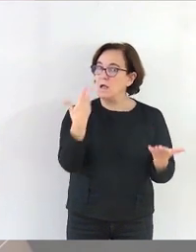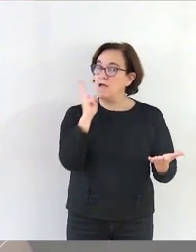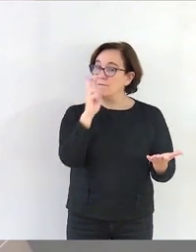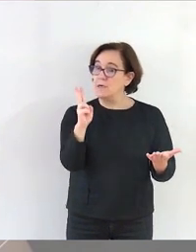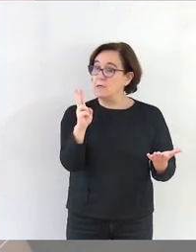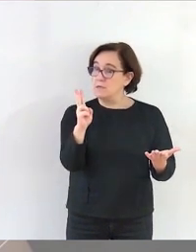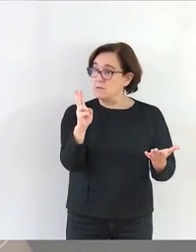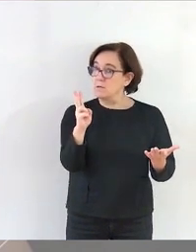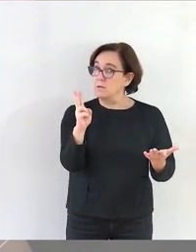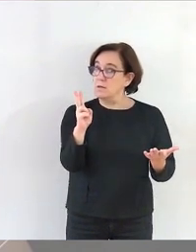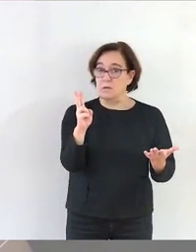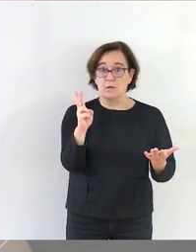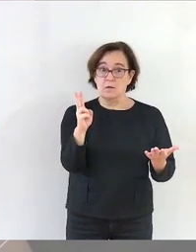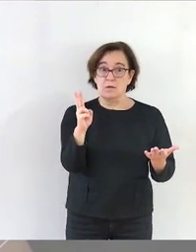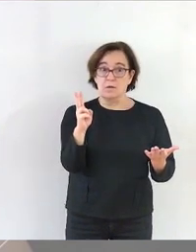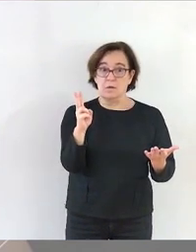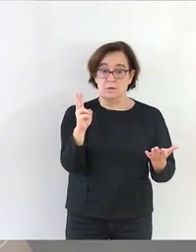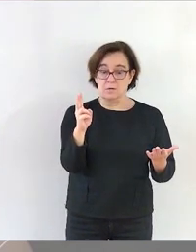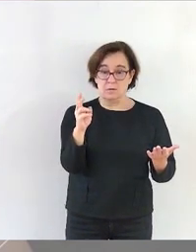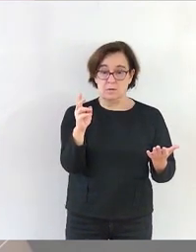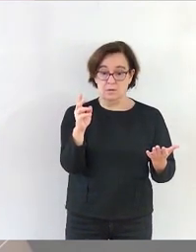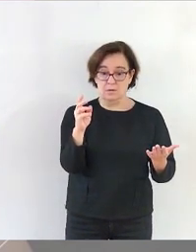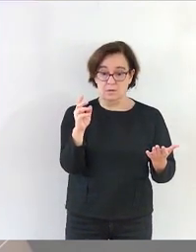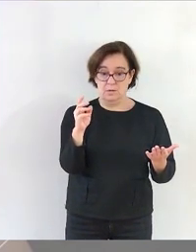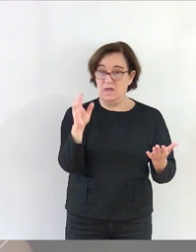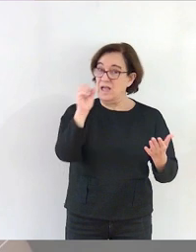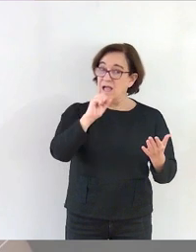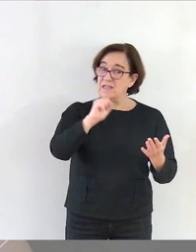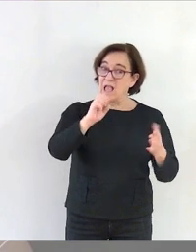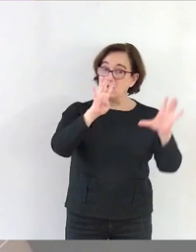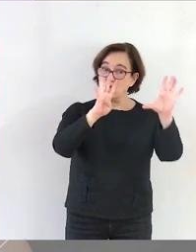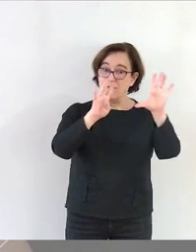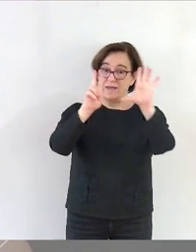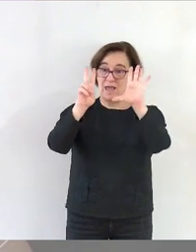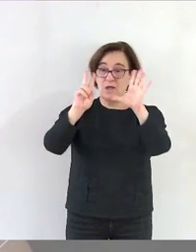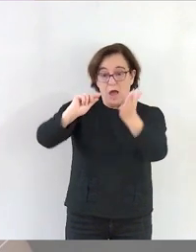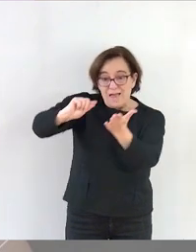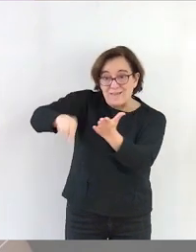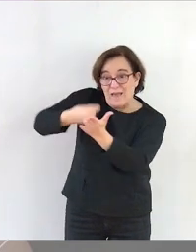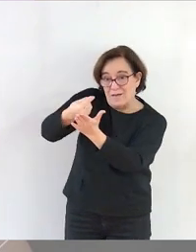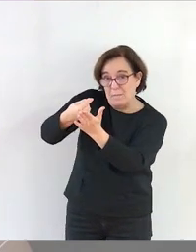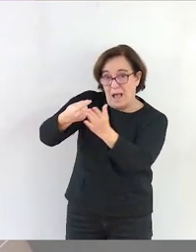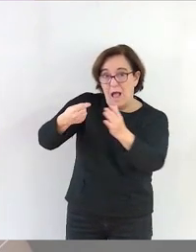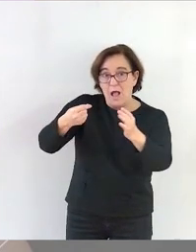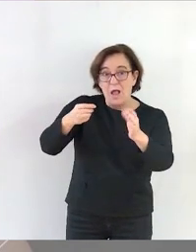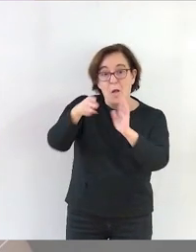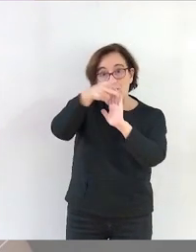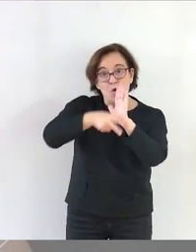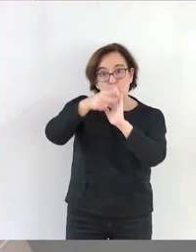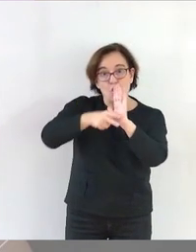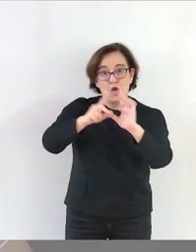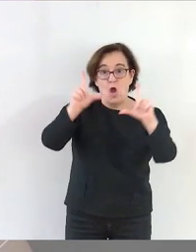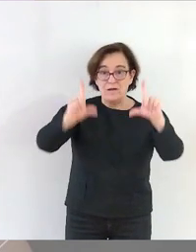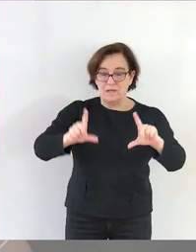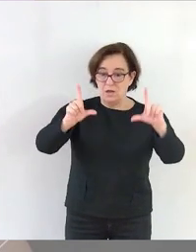que durante del tiempo a finales del año 97 que es cuando se firma el protocolo de kyoto hasta ahora un país que